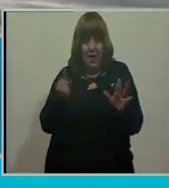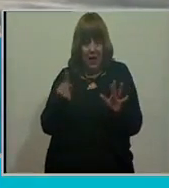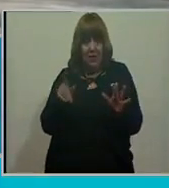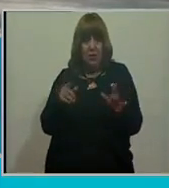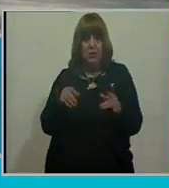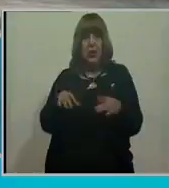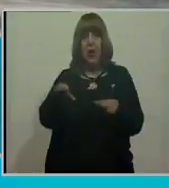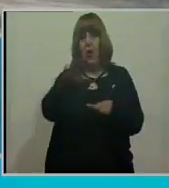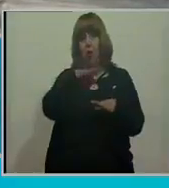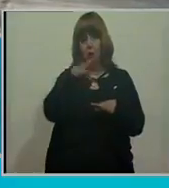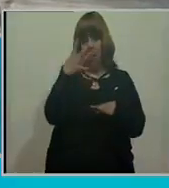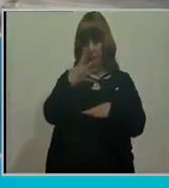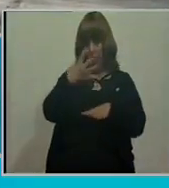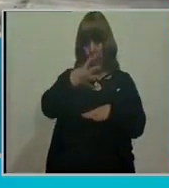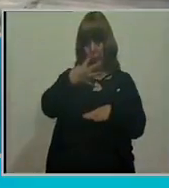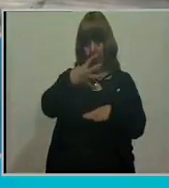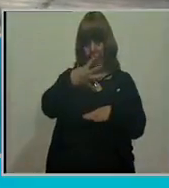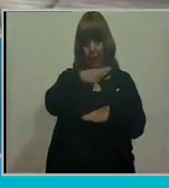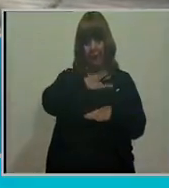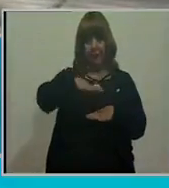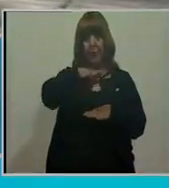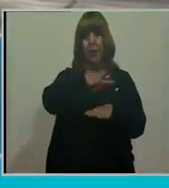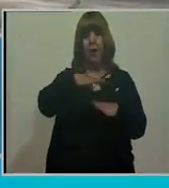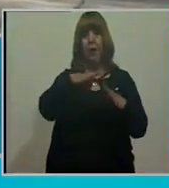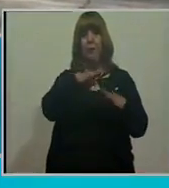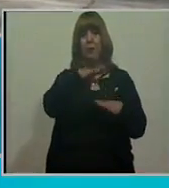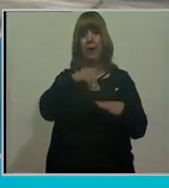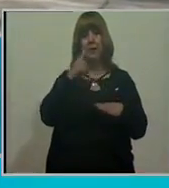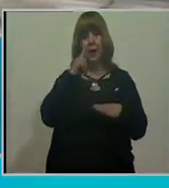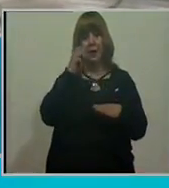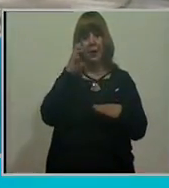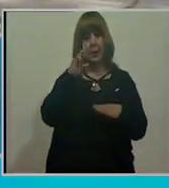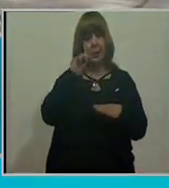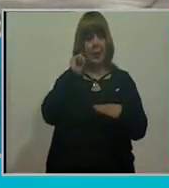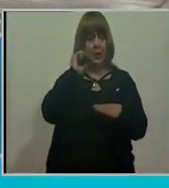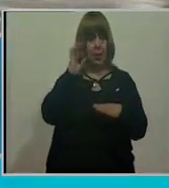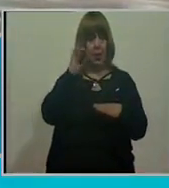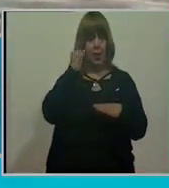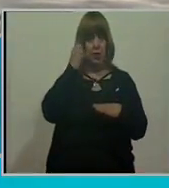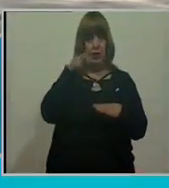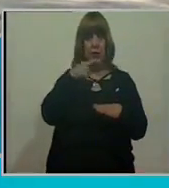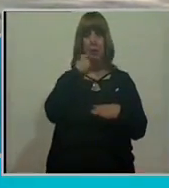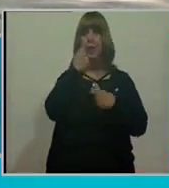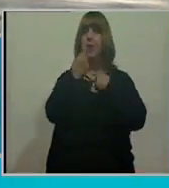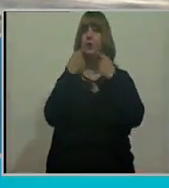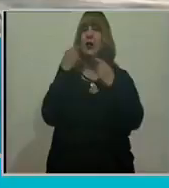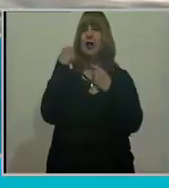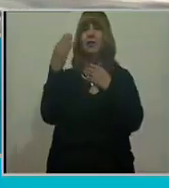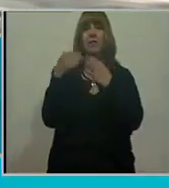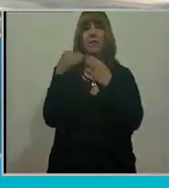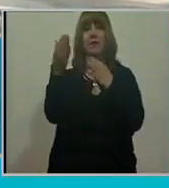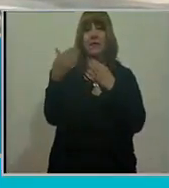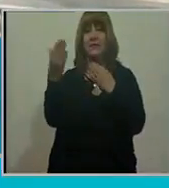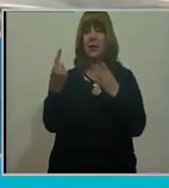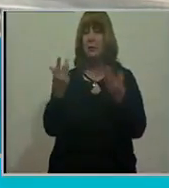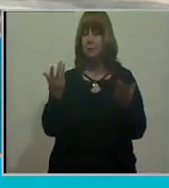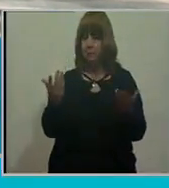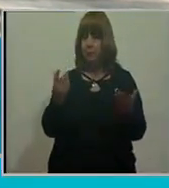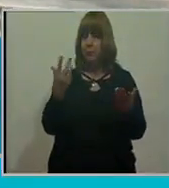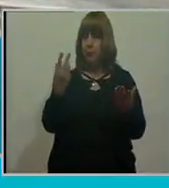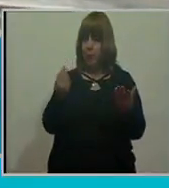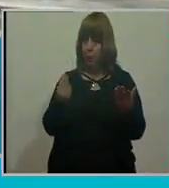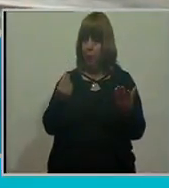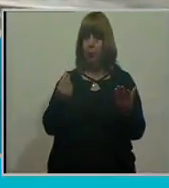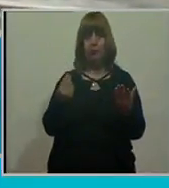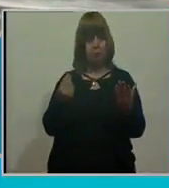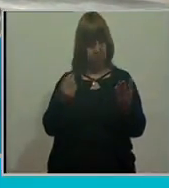Plaza Irigoyen, nos juntamos con los vecinos, hicimos una reunión, no quieren el cierre, analizan una situación de un pulmón de seguridad